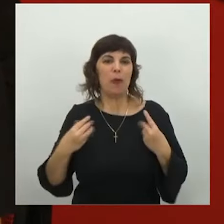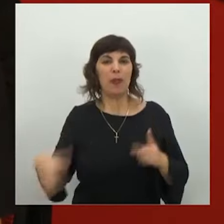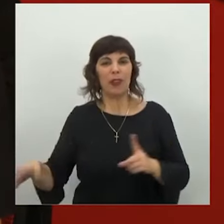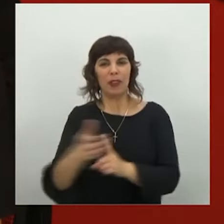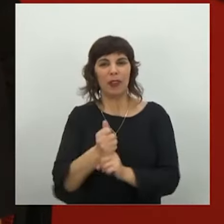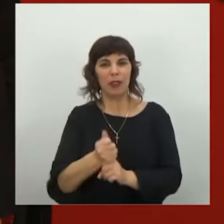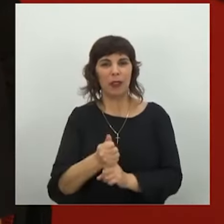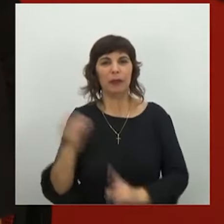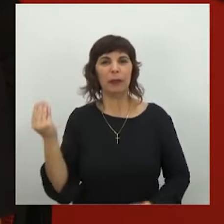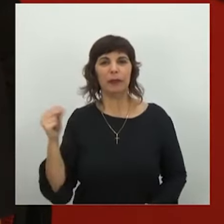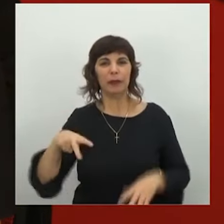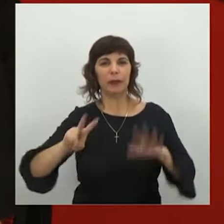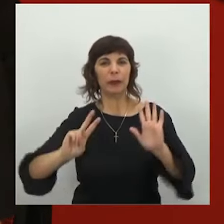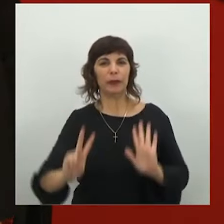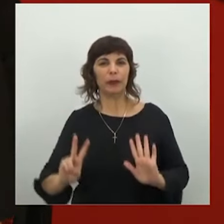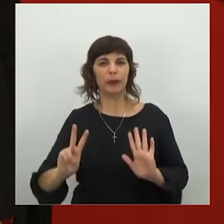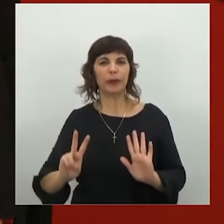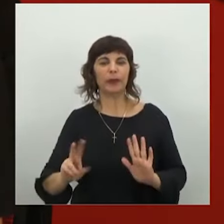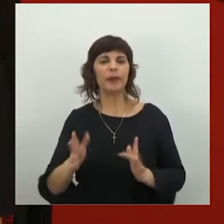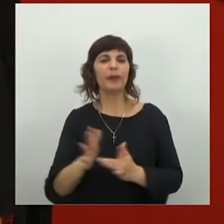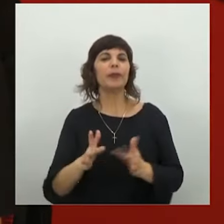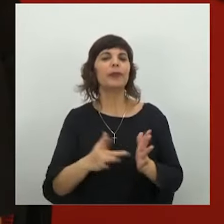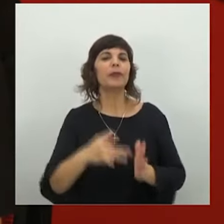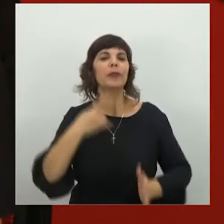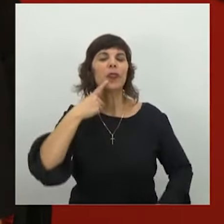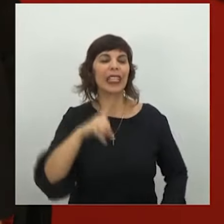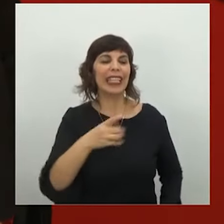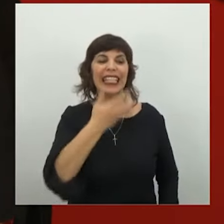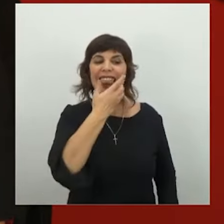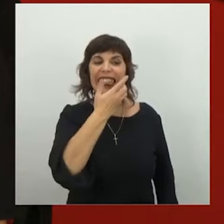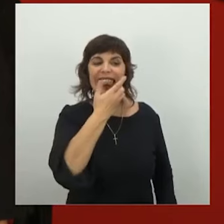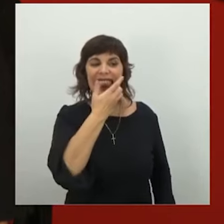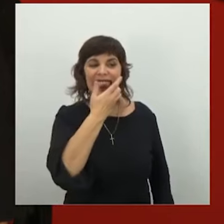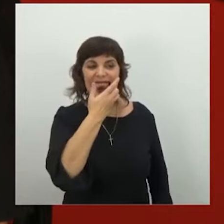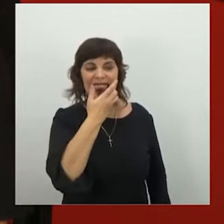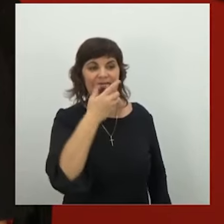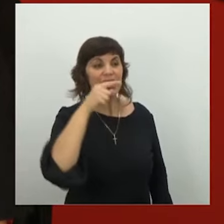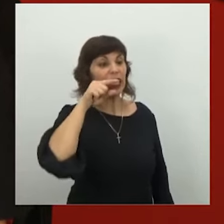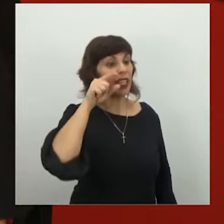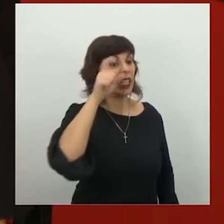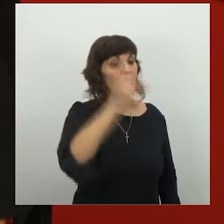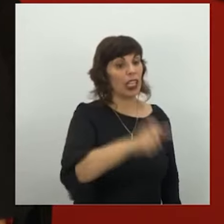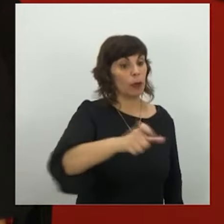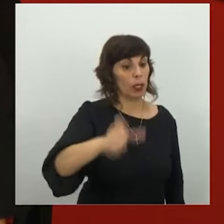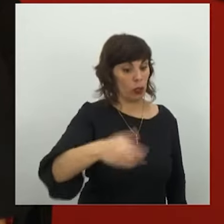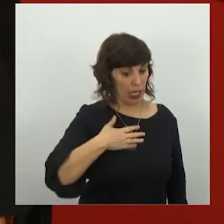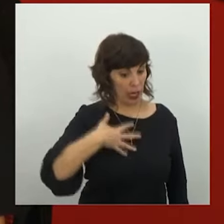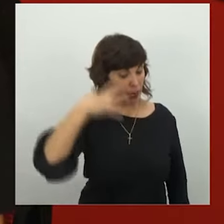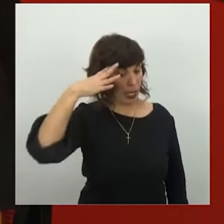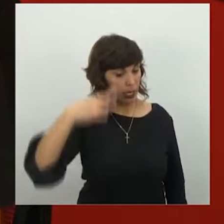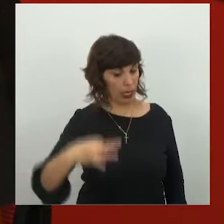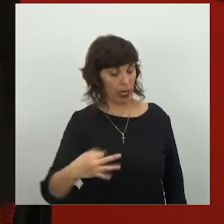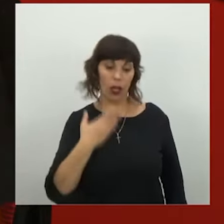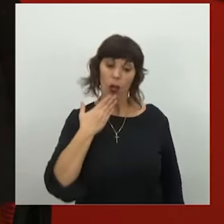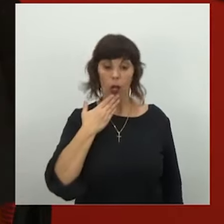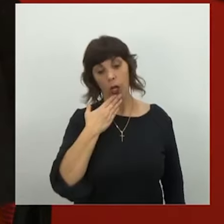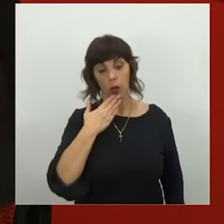Juan 7 dice Jesucristo: el que cree en mí, como dicen las Escrituras. ¿Sabes,